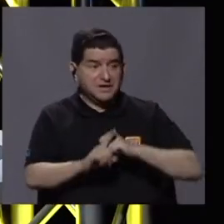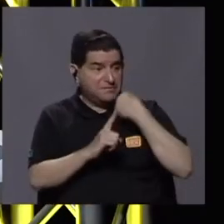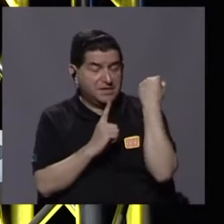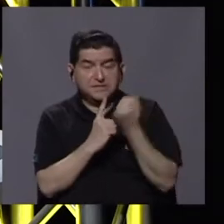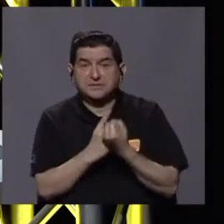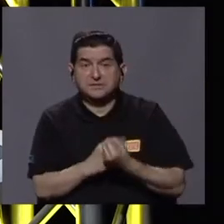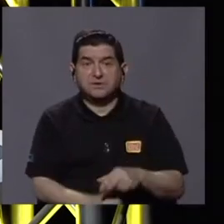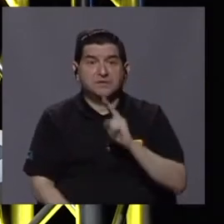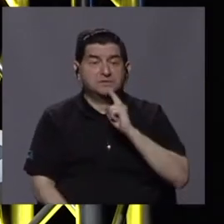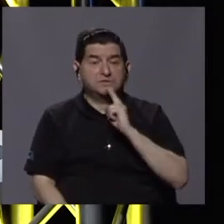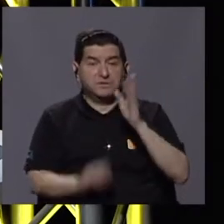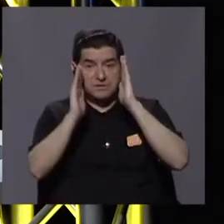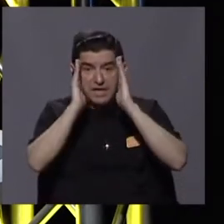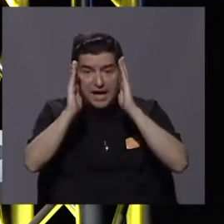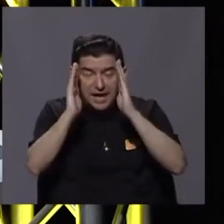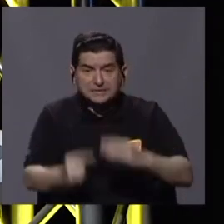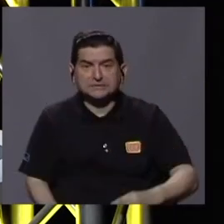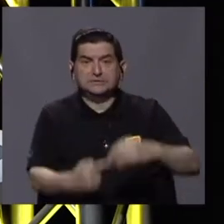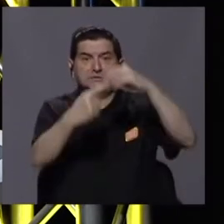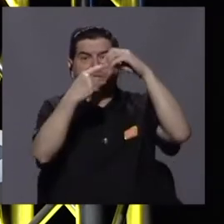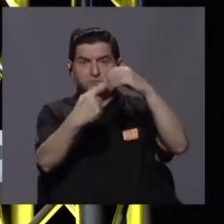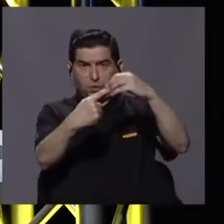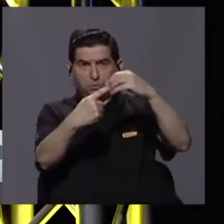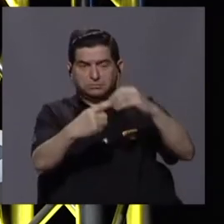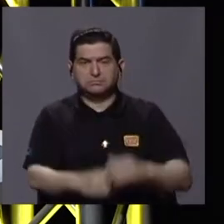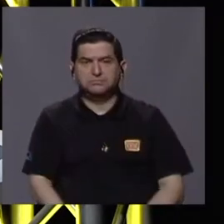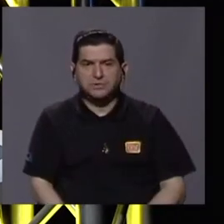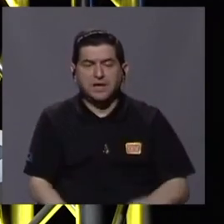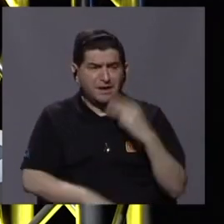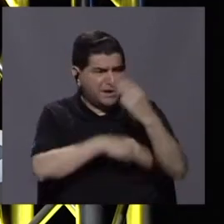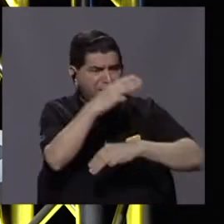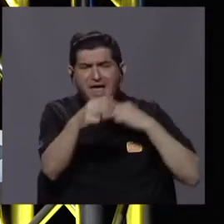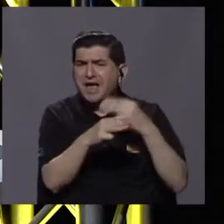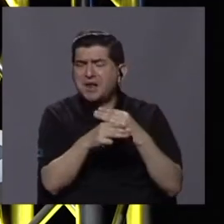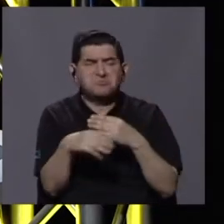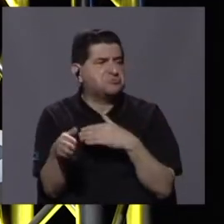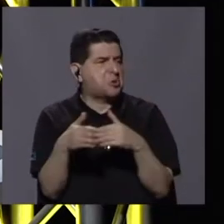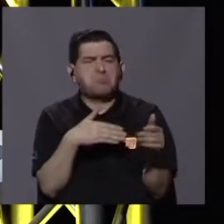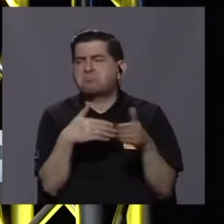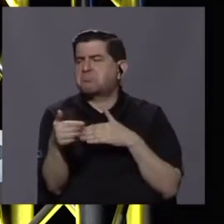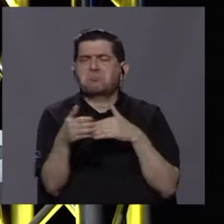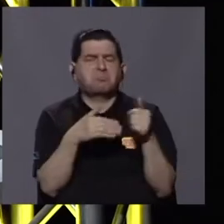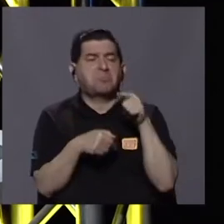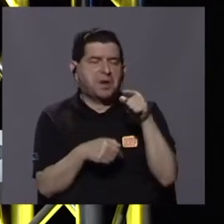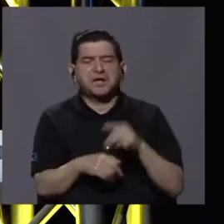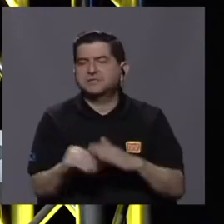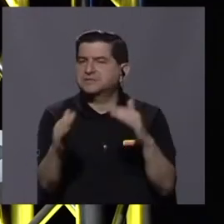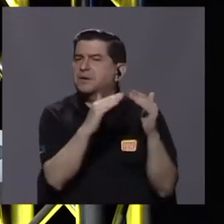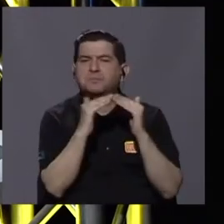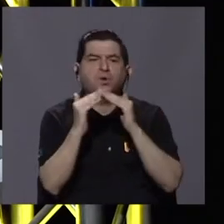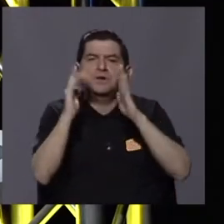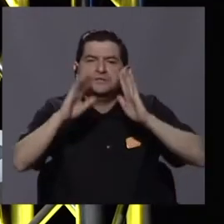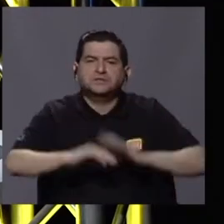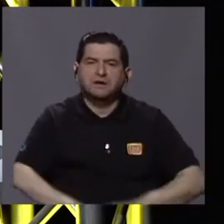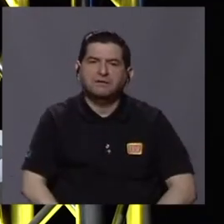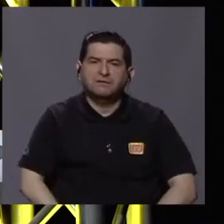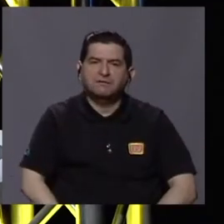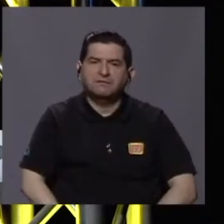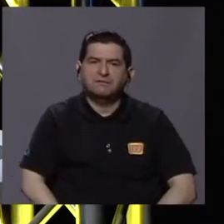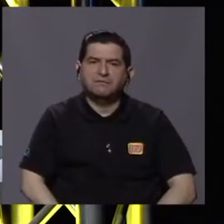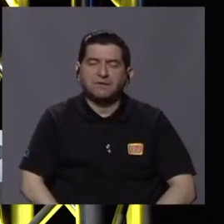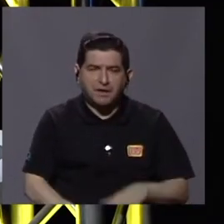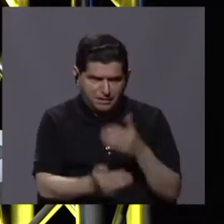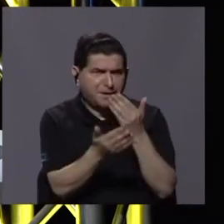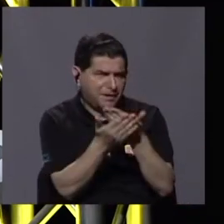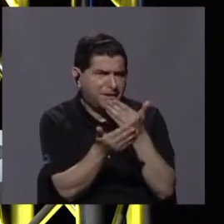verdadera atención prioritaria en la que de repente al mundo poco le importa de esa población etaria y para